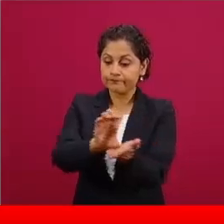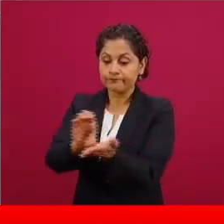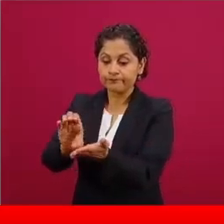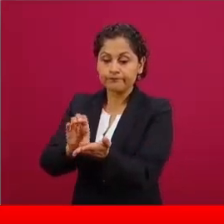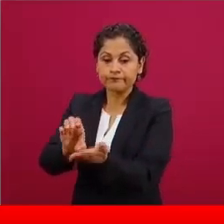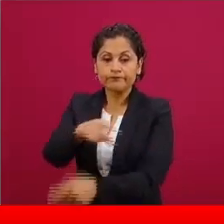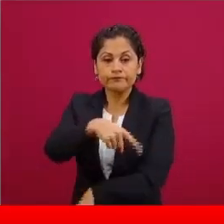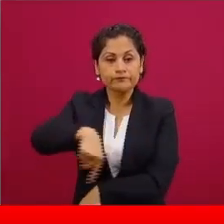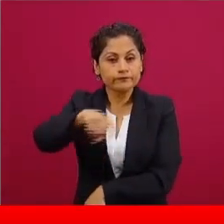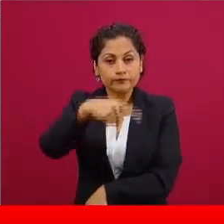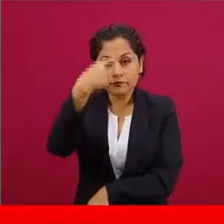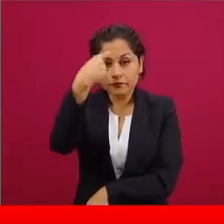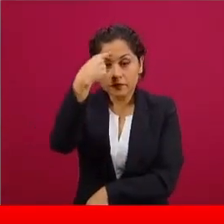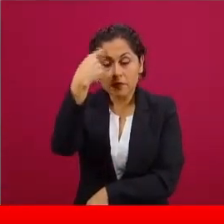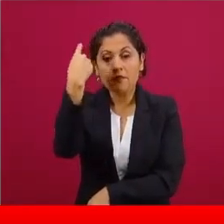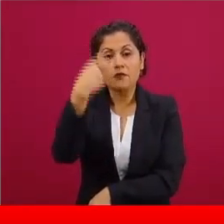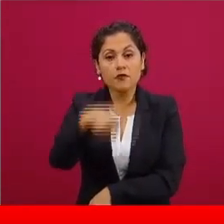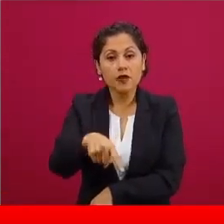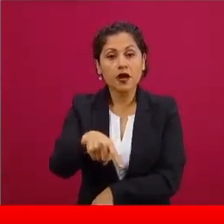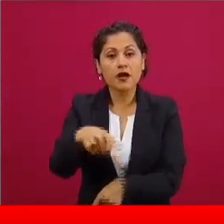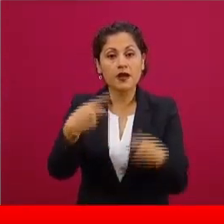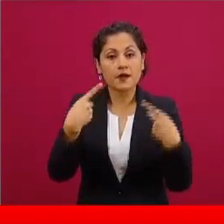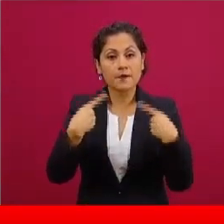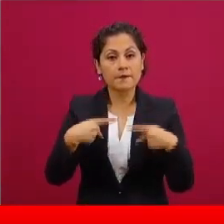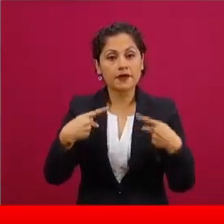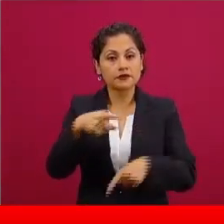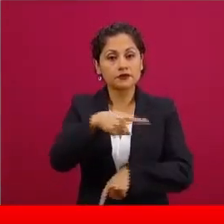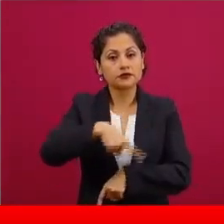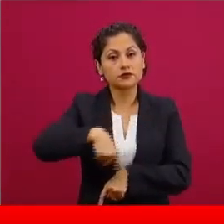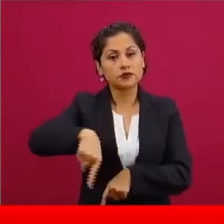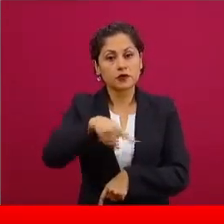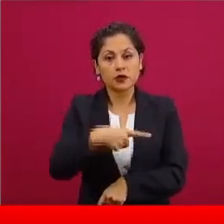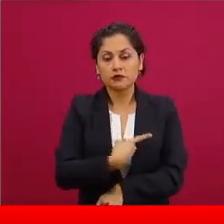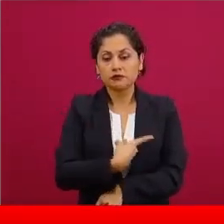población más necesitada